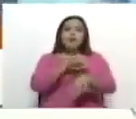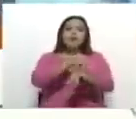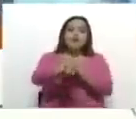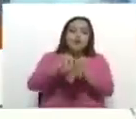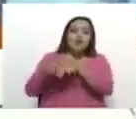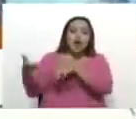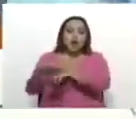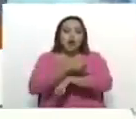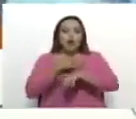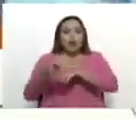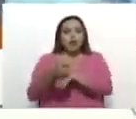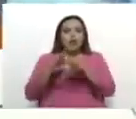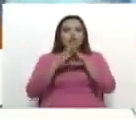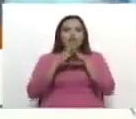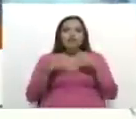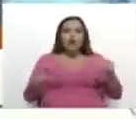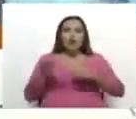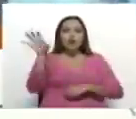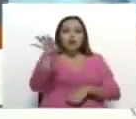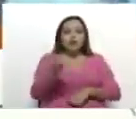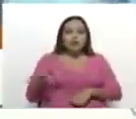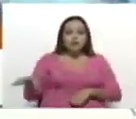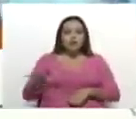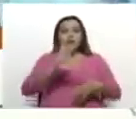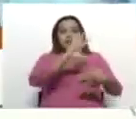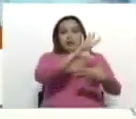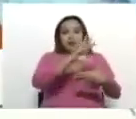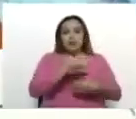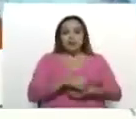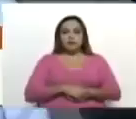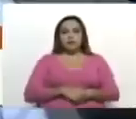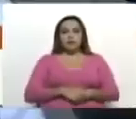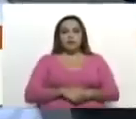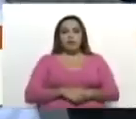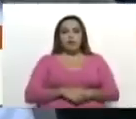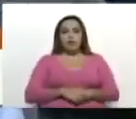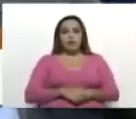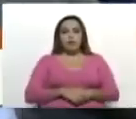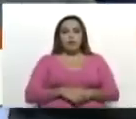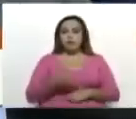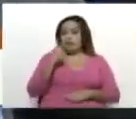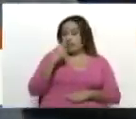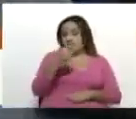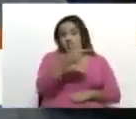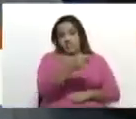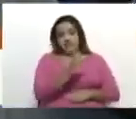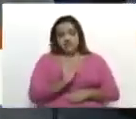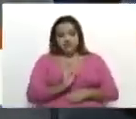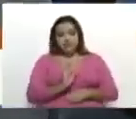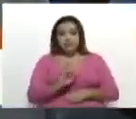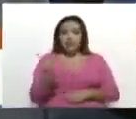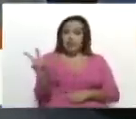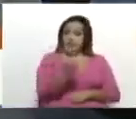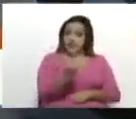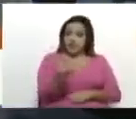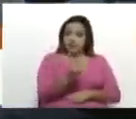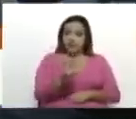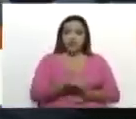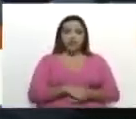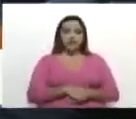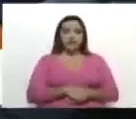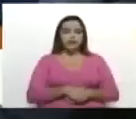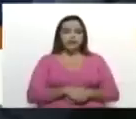de los gobiernos de todos los países de América dice que Venezuela que es